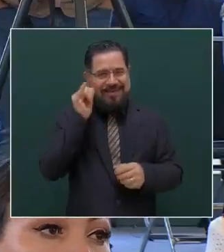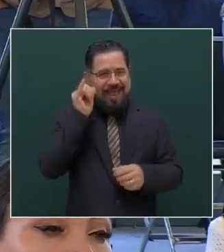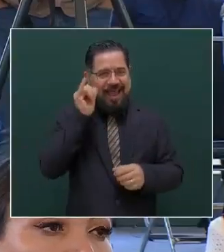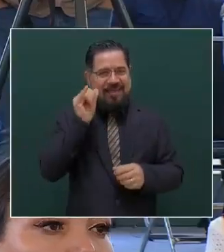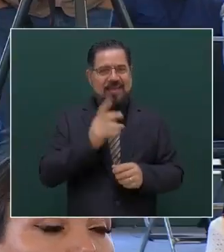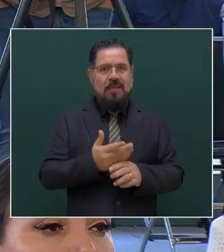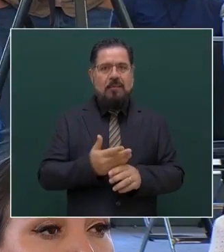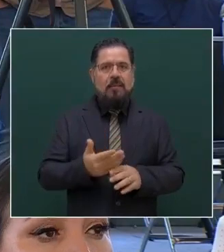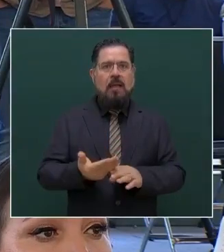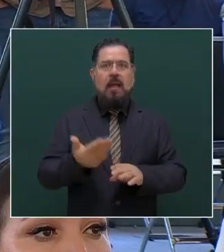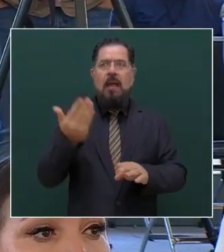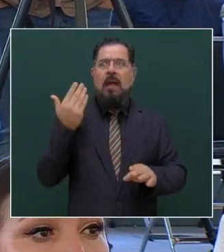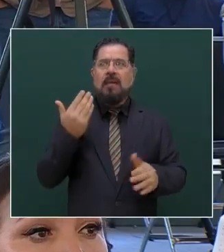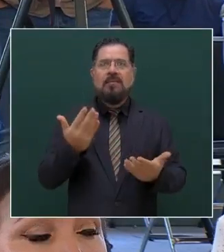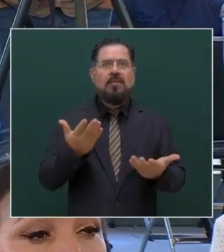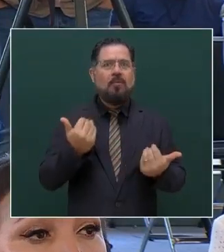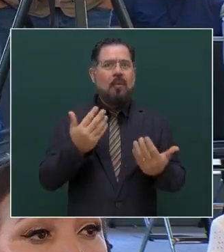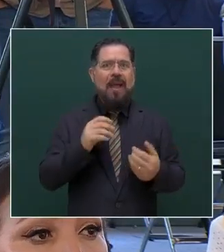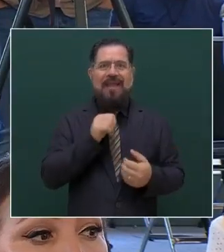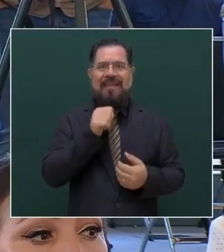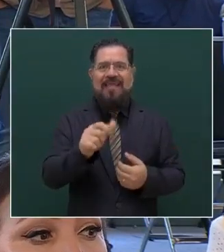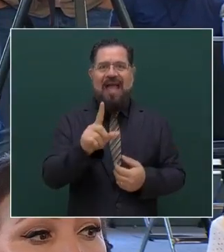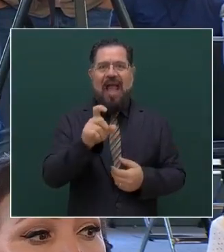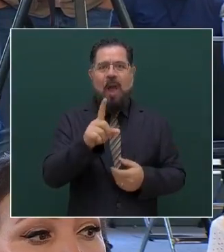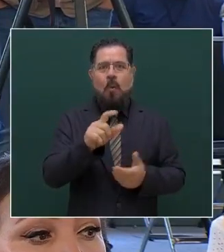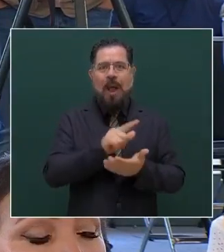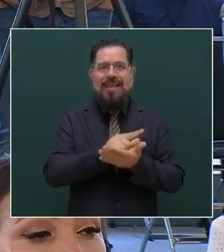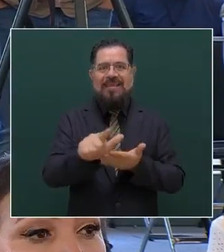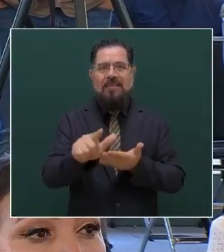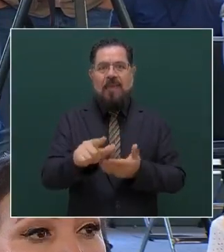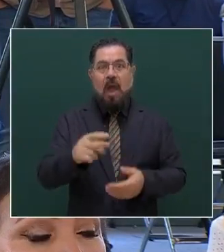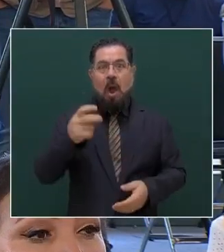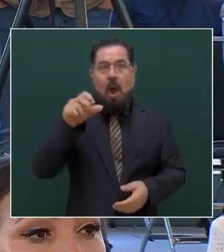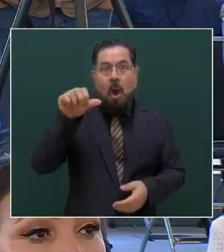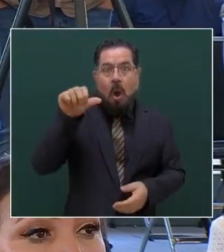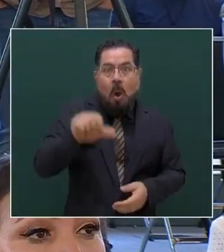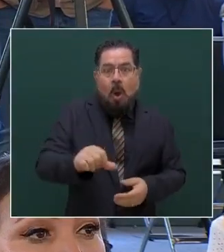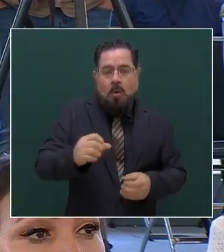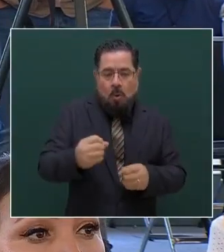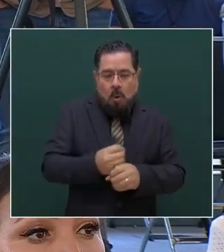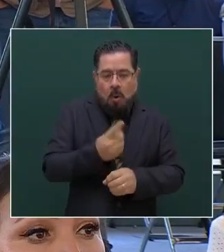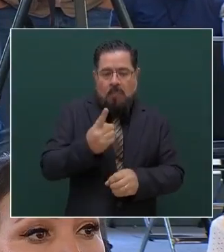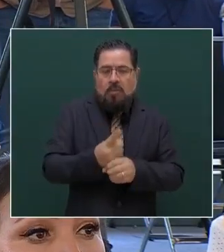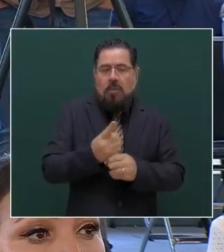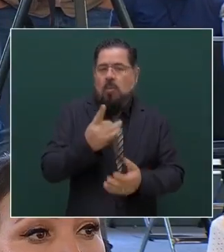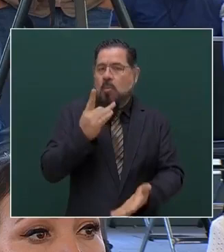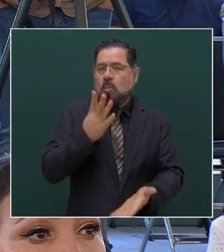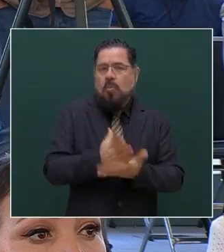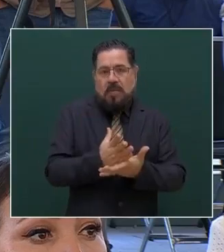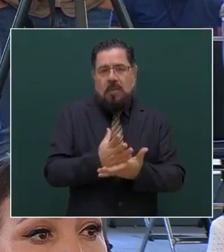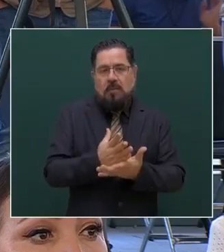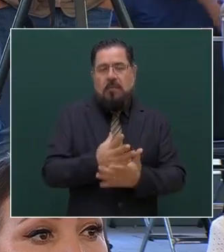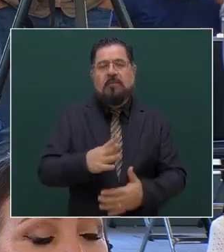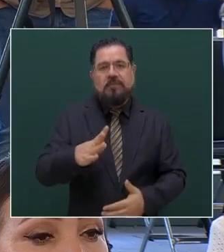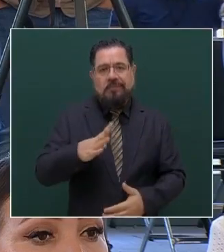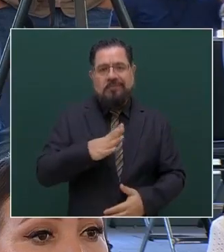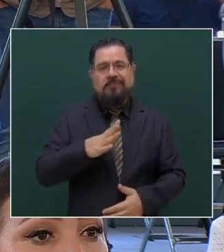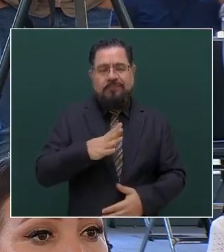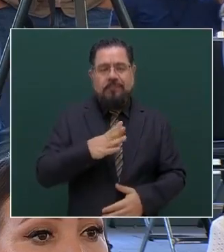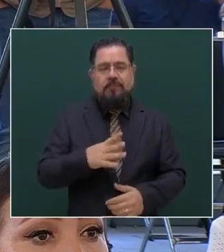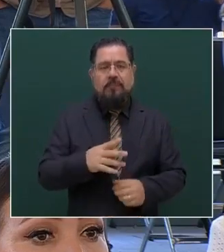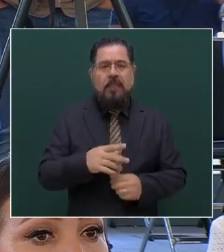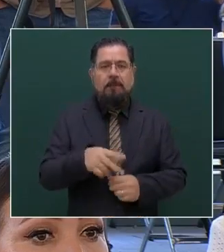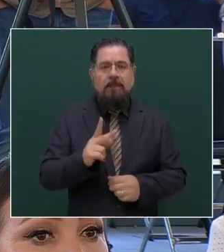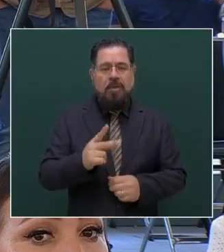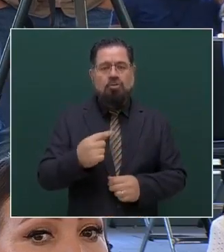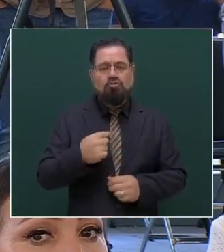Históricamente no habíamos tenido agua potable, es la oportunidad única que tenemos tal vez de hacerlo, pero sí